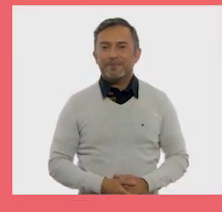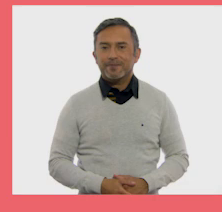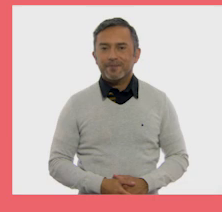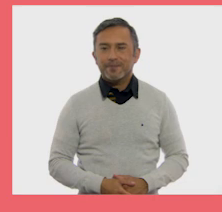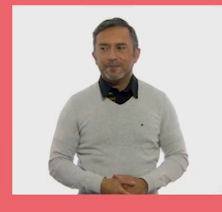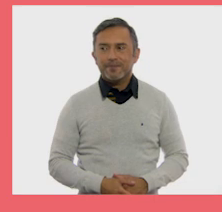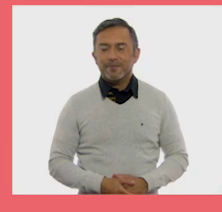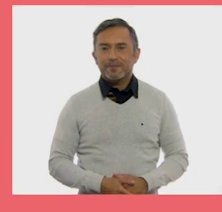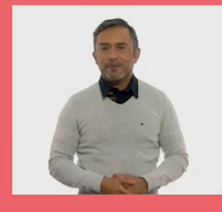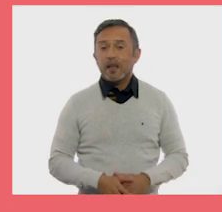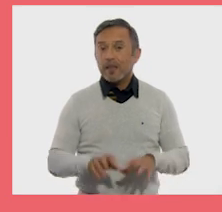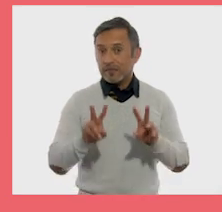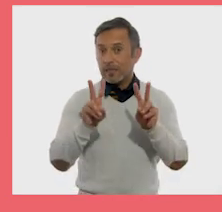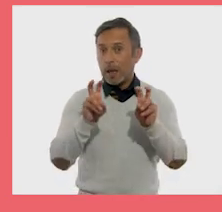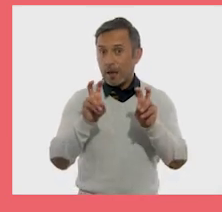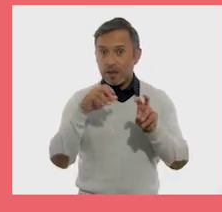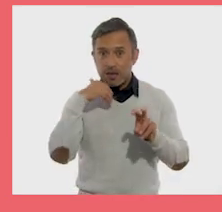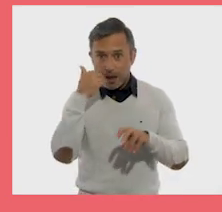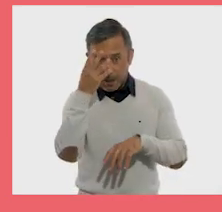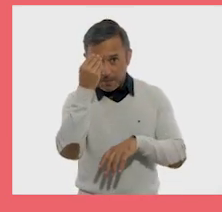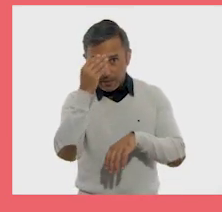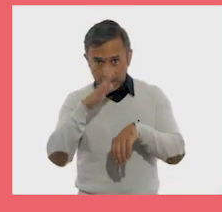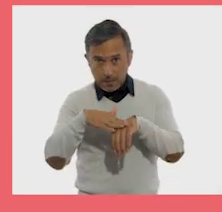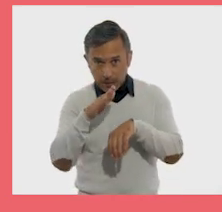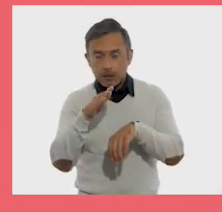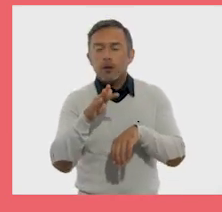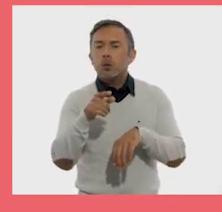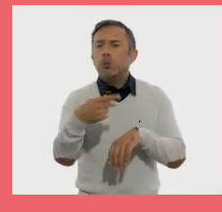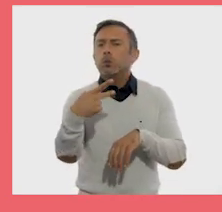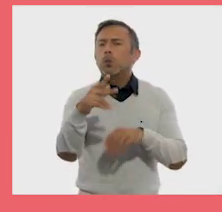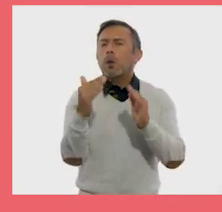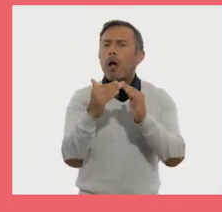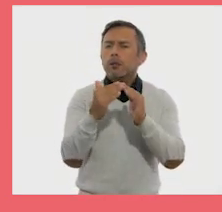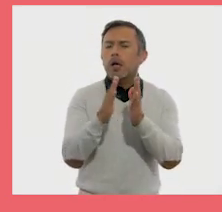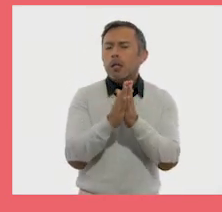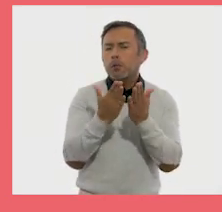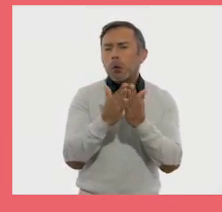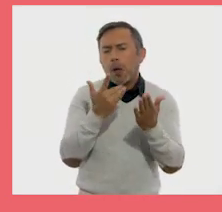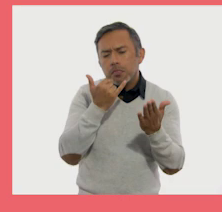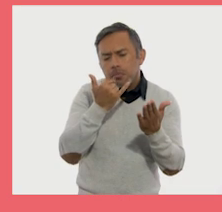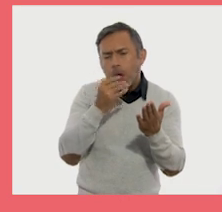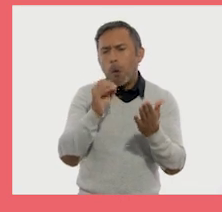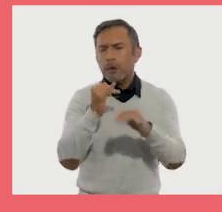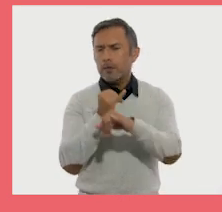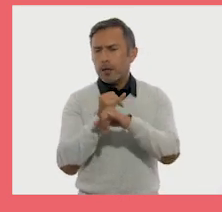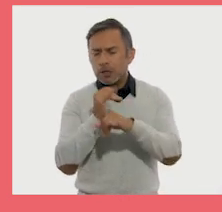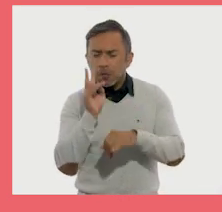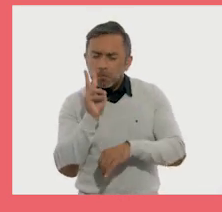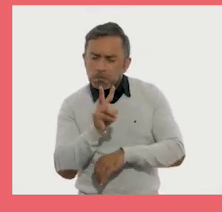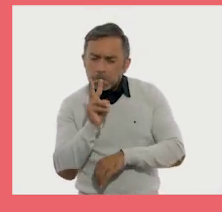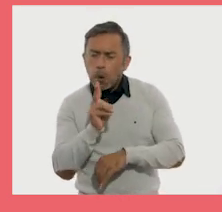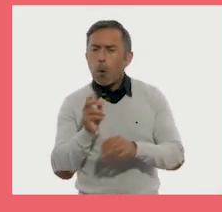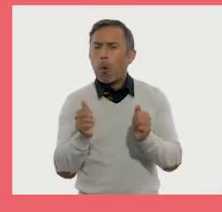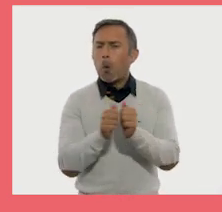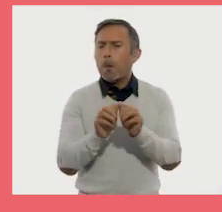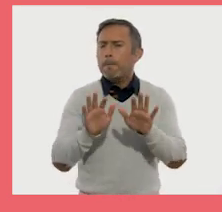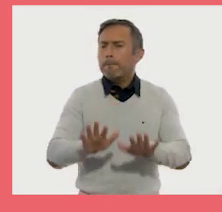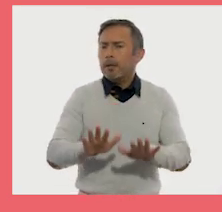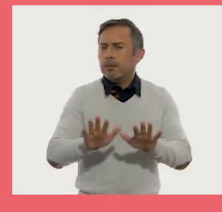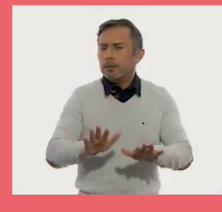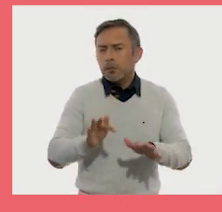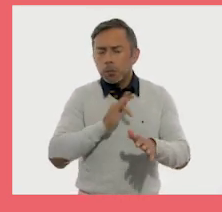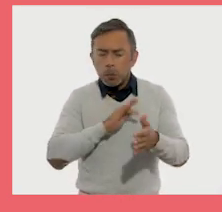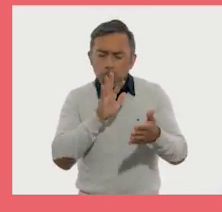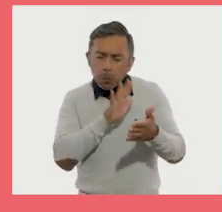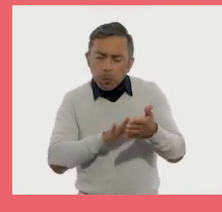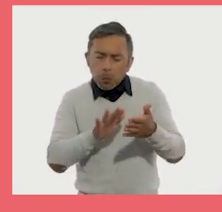Para conocer más del tema, puedes consultar algún libro en tu casa o en internet. Lee con paciencia y pide ayuda a un adulto si algo no entiendes o